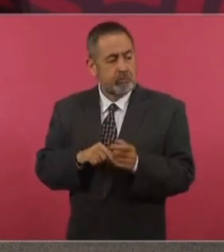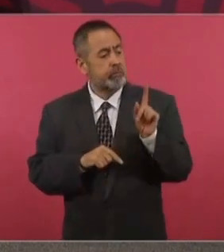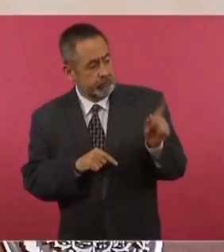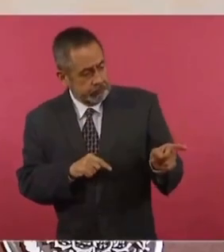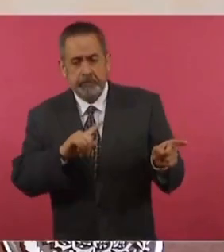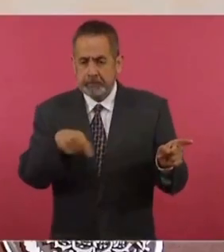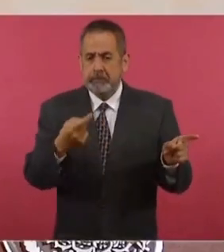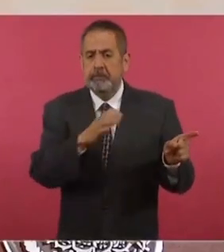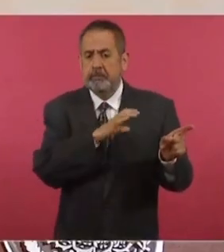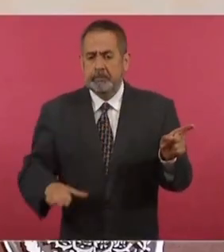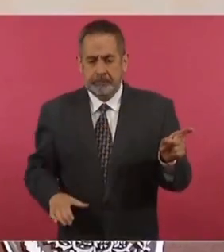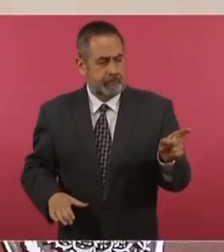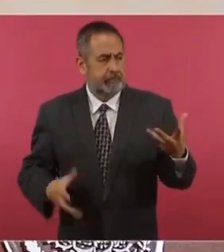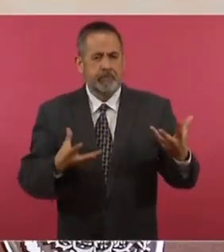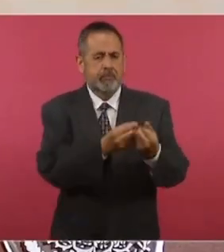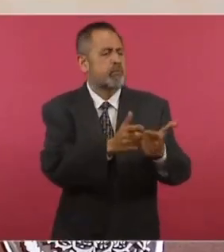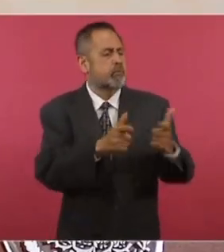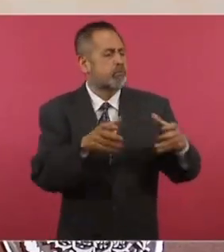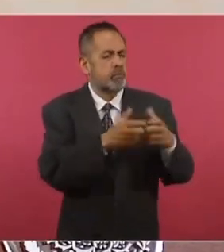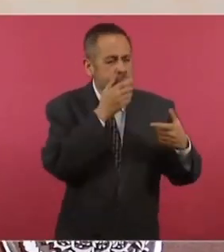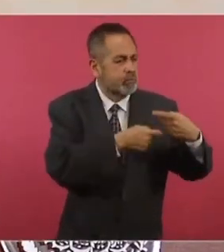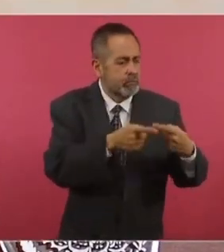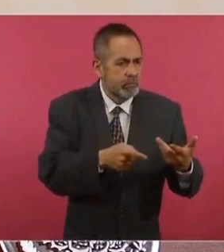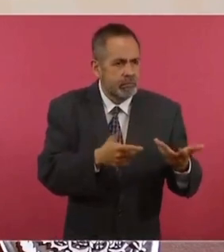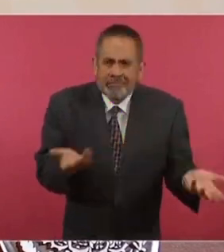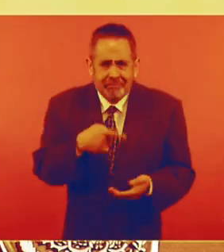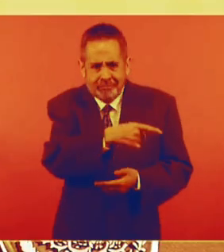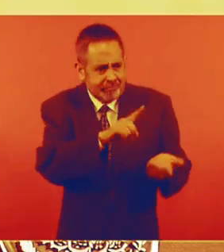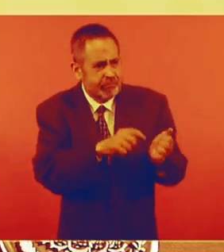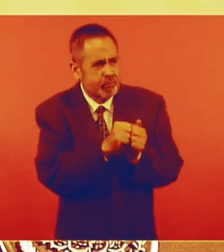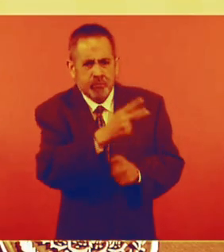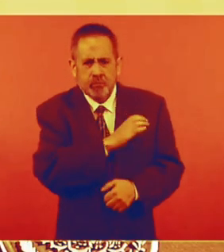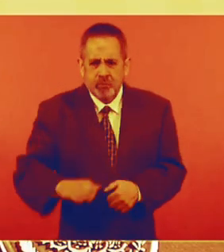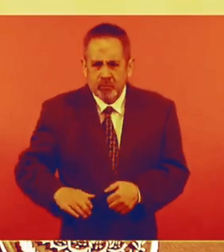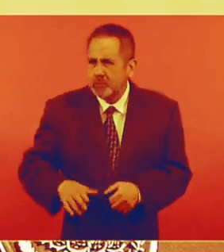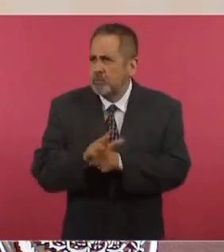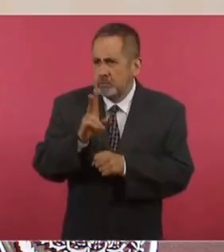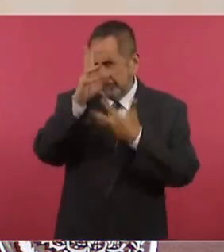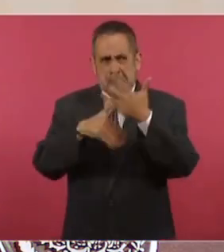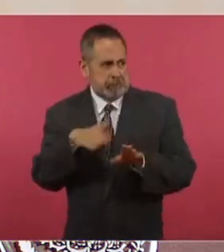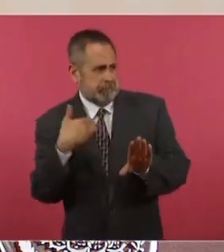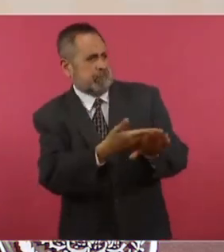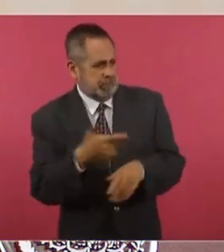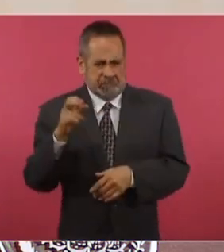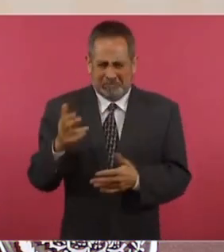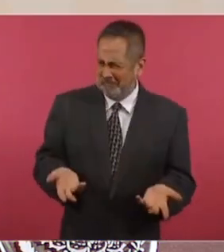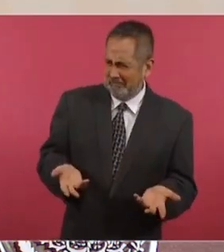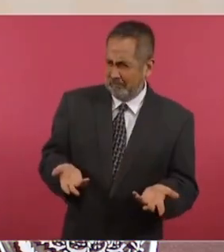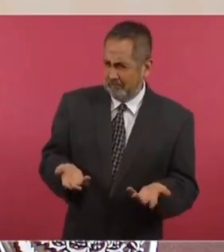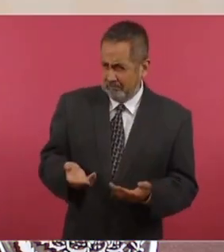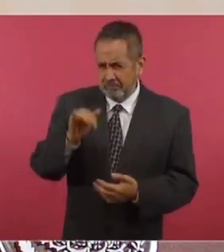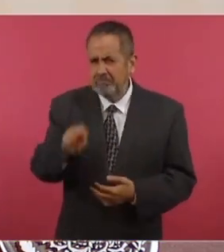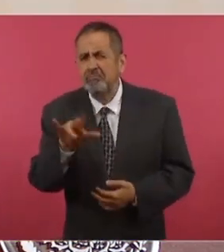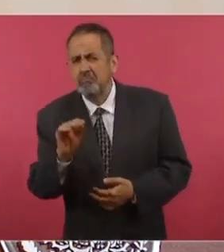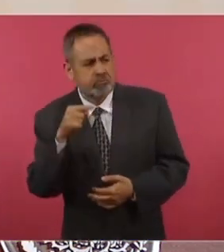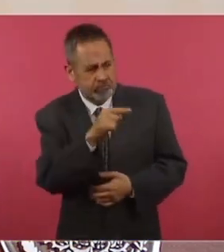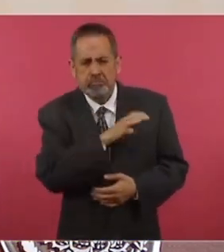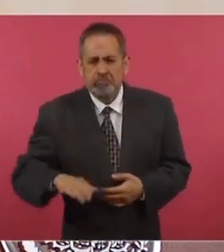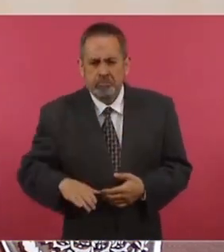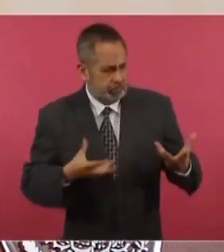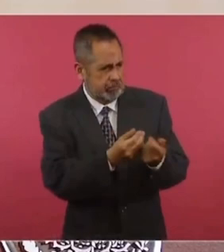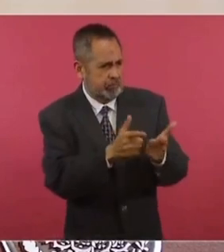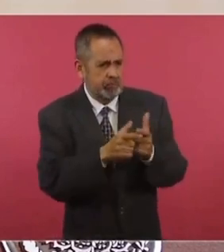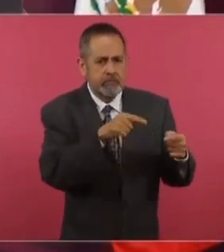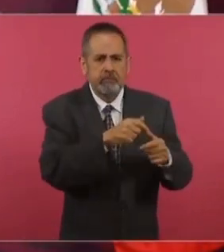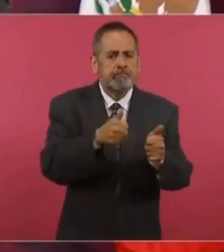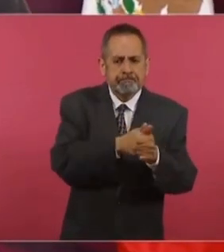candidata del bloque conservador. Pues es cierto. ¿Y eso cuál es la violencia de género? ¿Qué no es cierto? Que es la